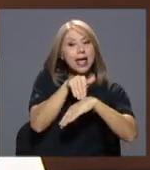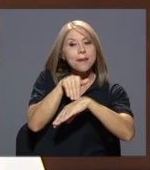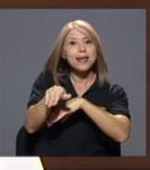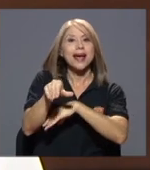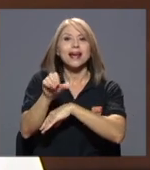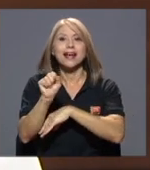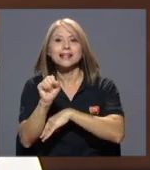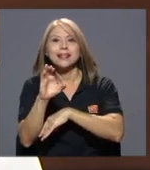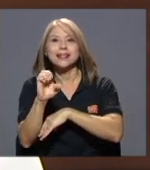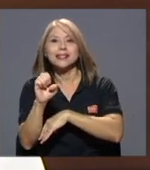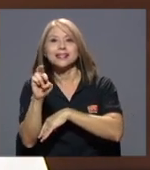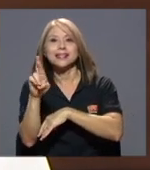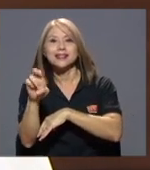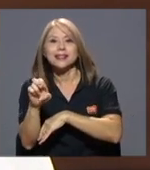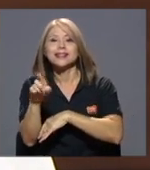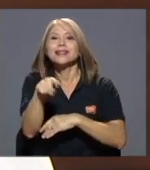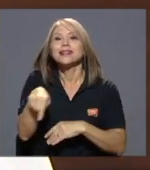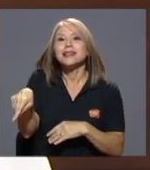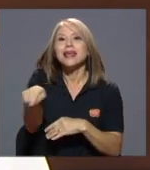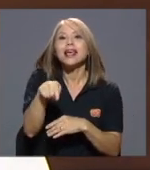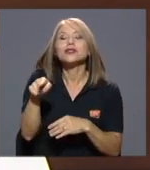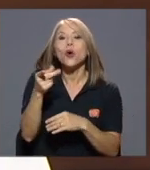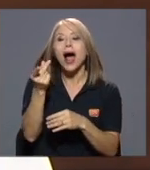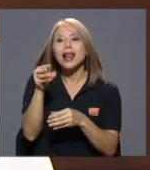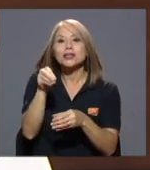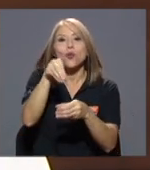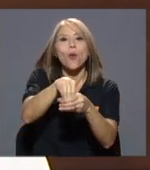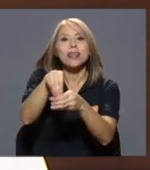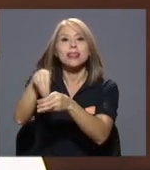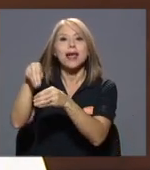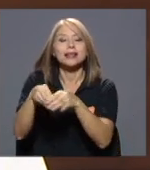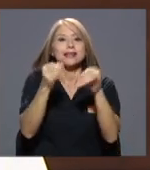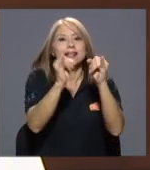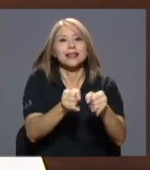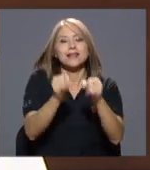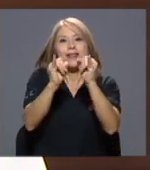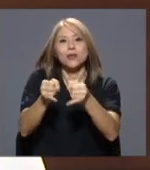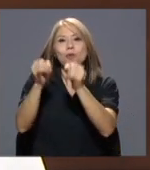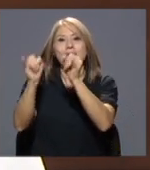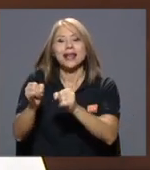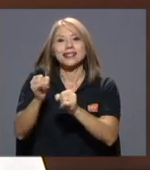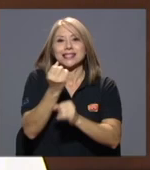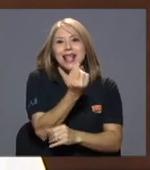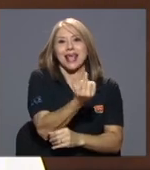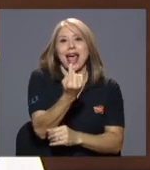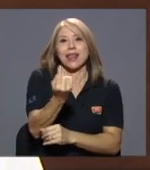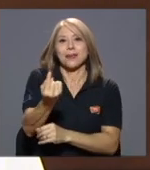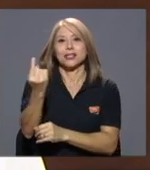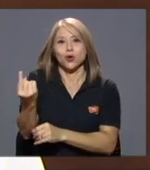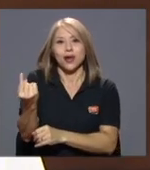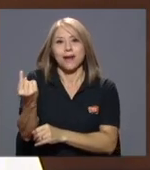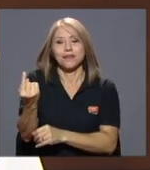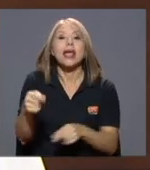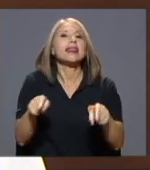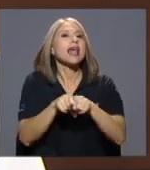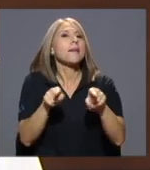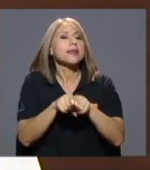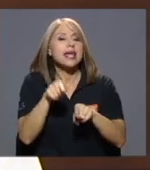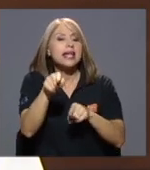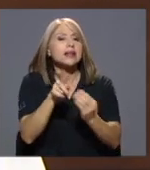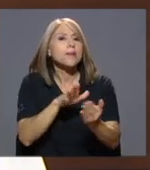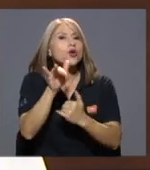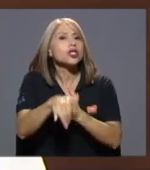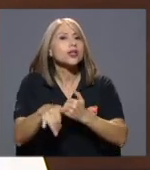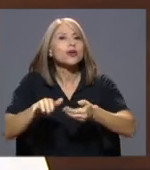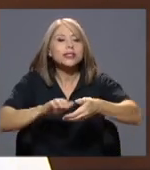cuentas individuales de cada persona. Les decía también que hay otra parte muy importante, que es lo solidario que se presenta en este